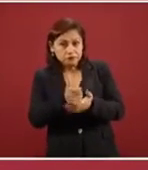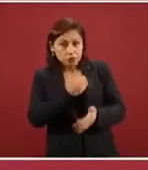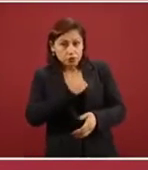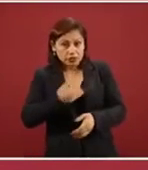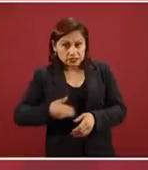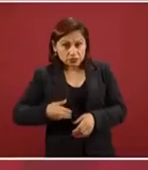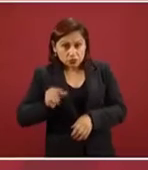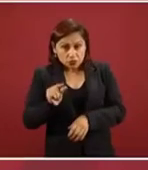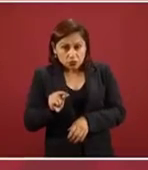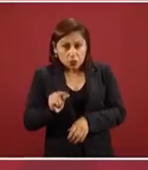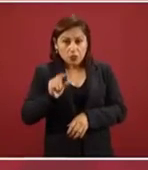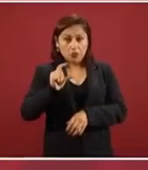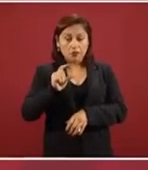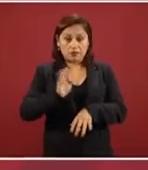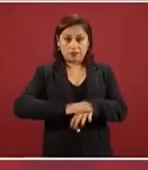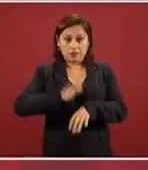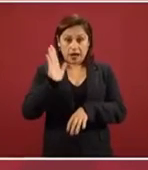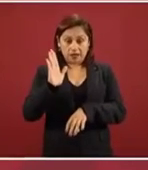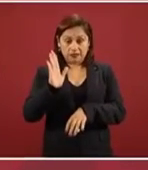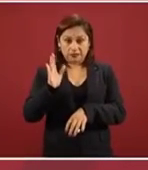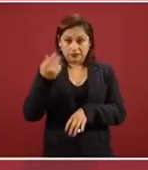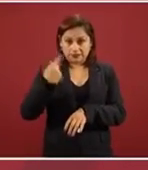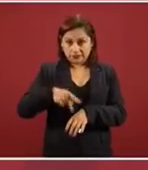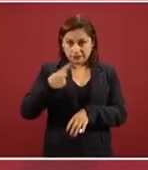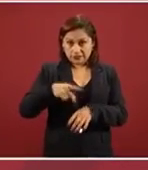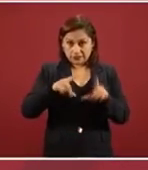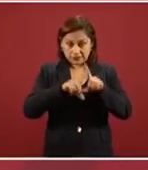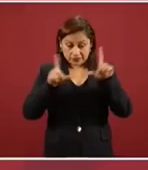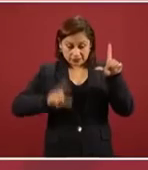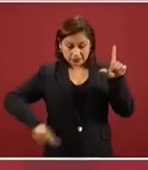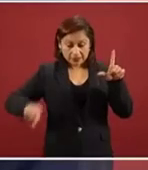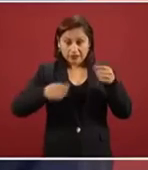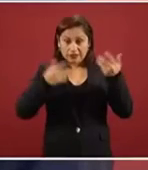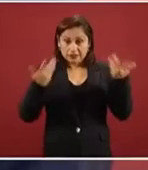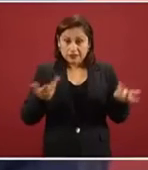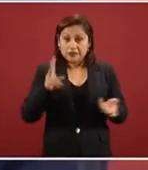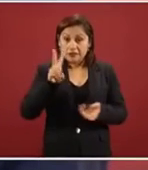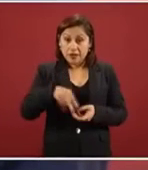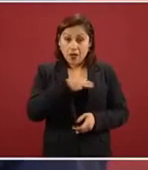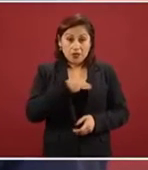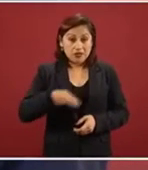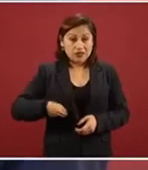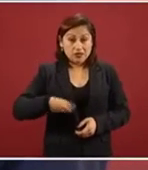municipios del país, de los más pobres.